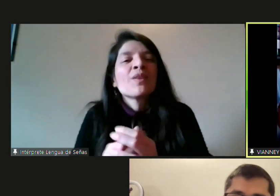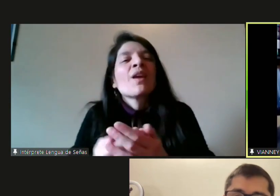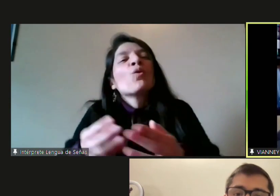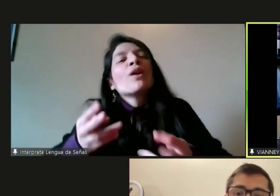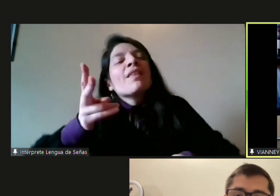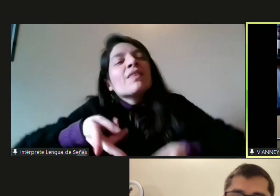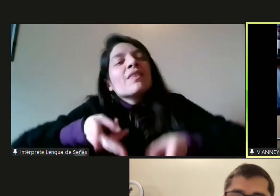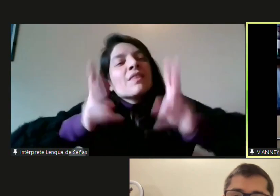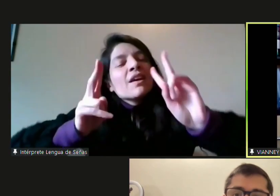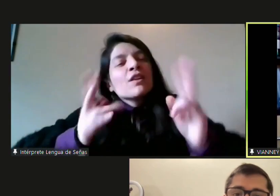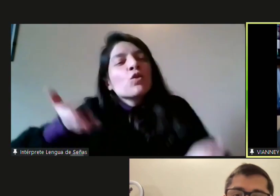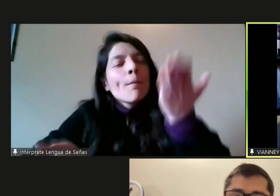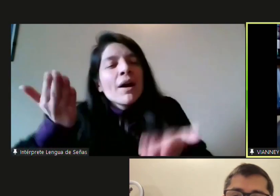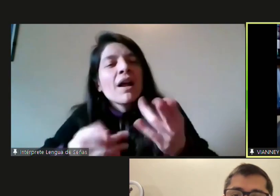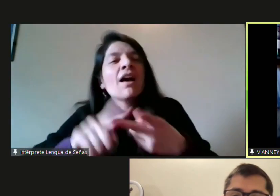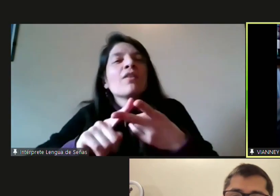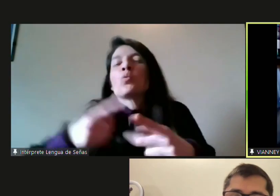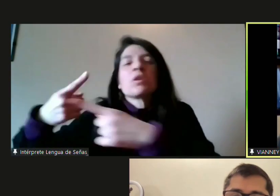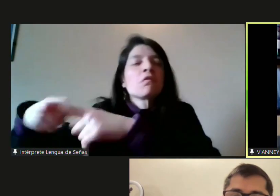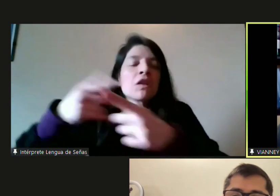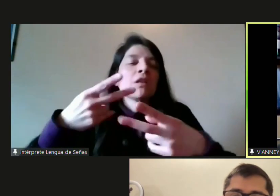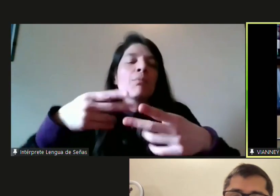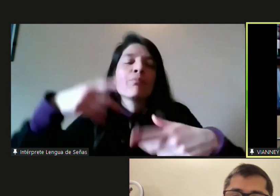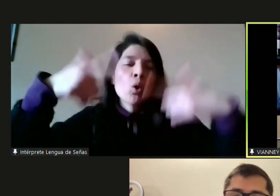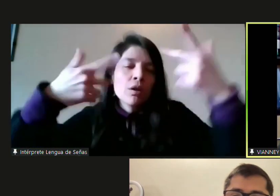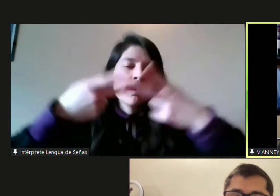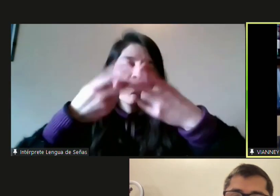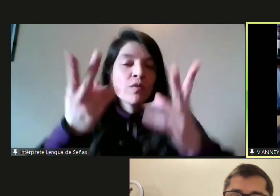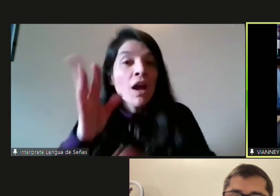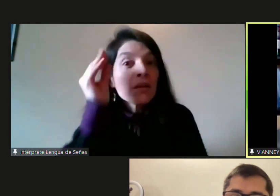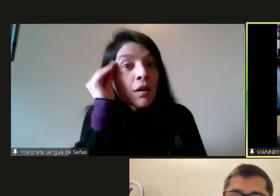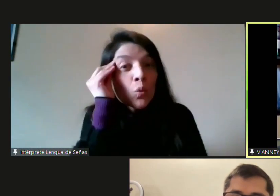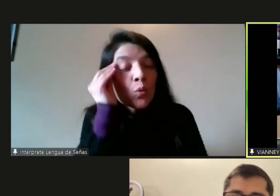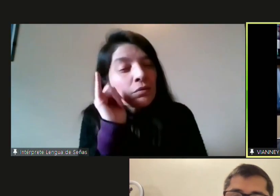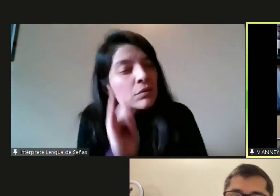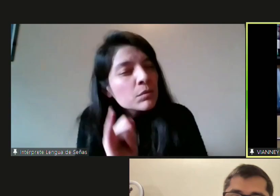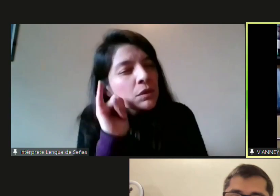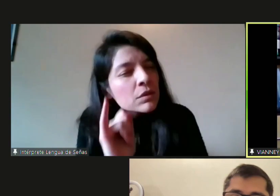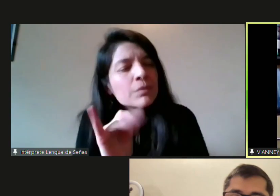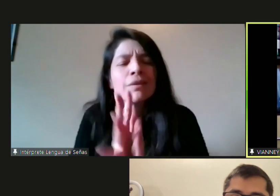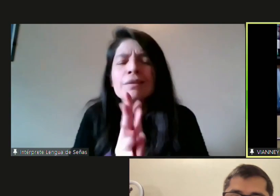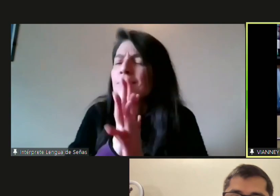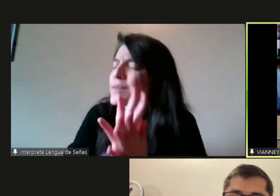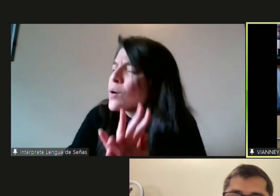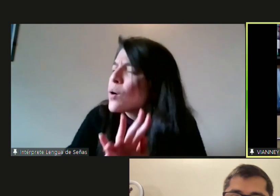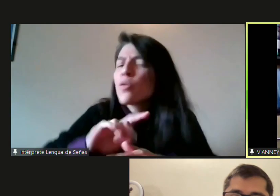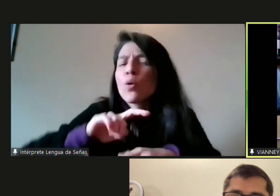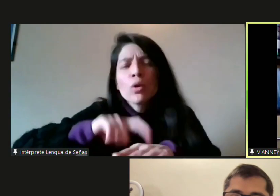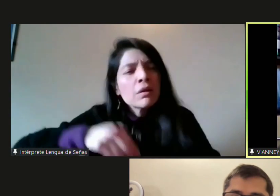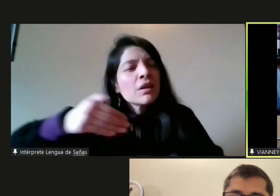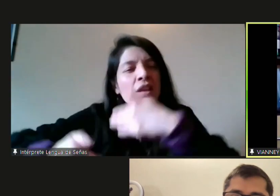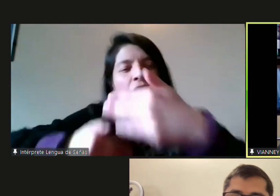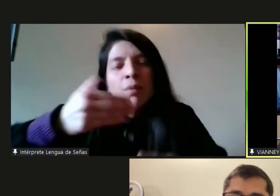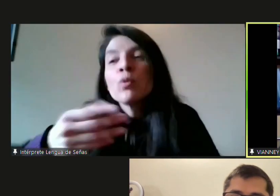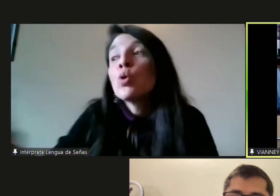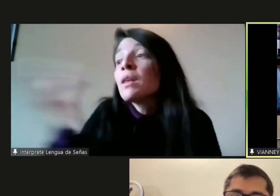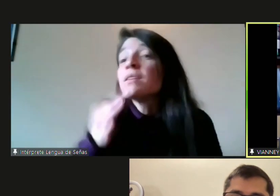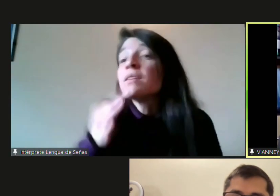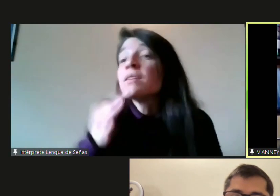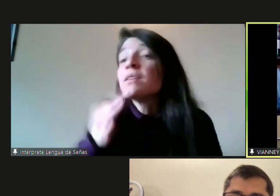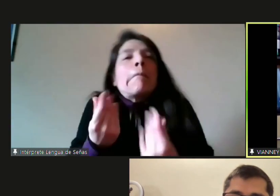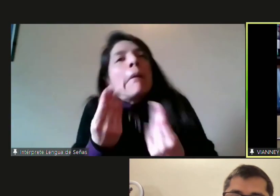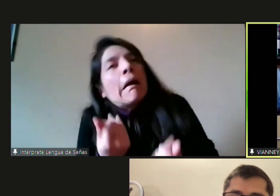instancias, con las políticas públicas. Recuerden que siempre, siempre, todo el tiempo nos dicen que no hay presupuesto, que no se puede,